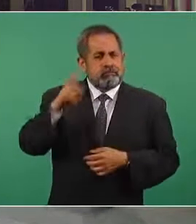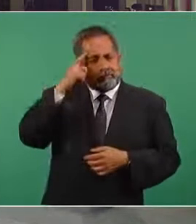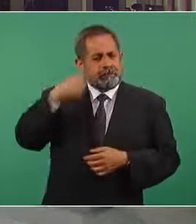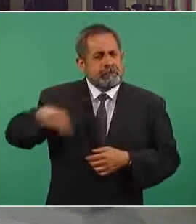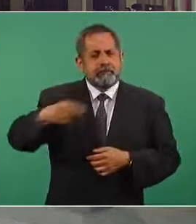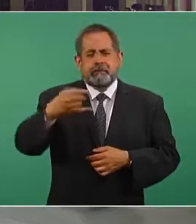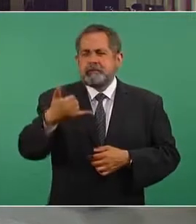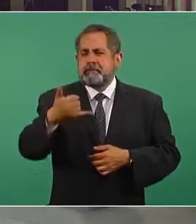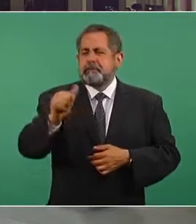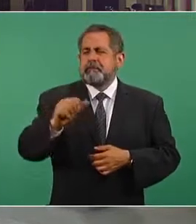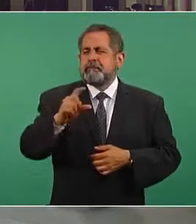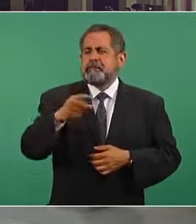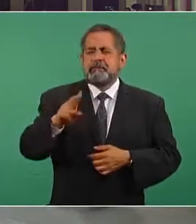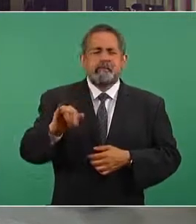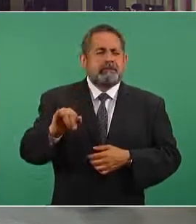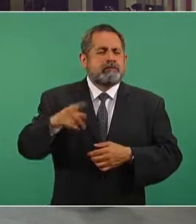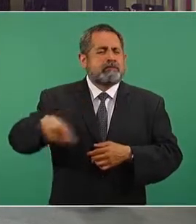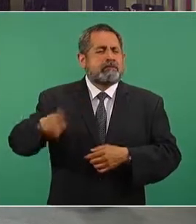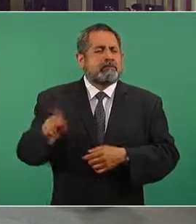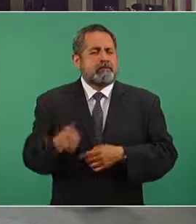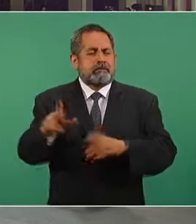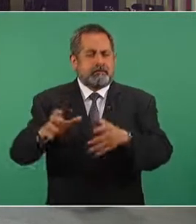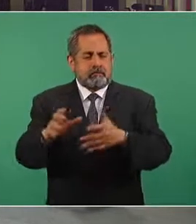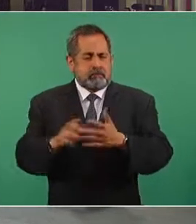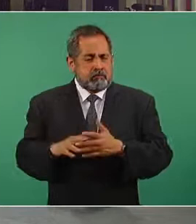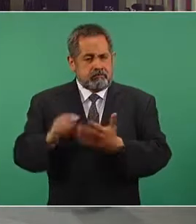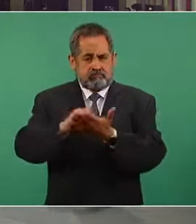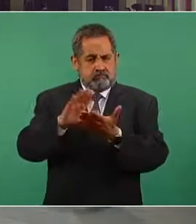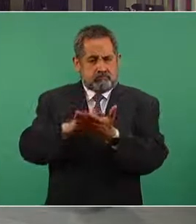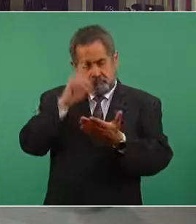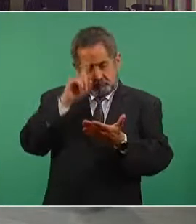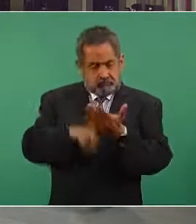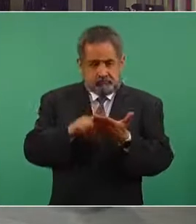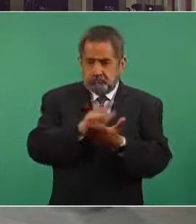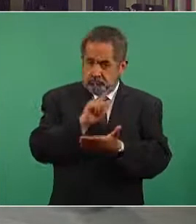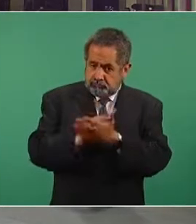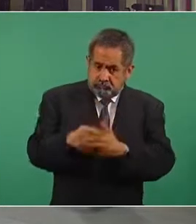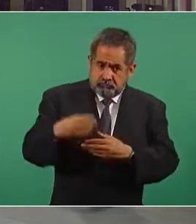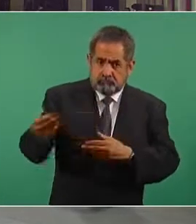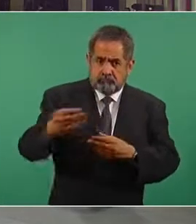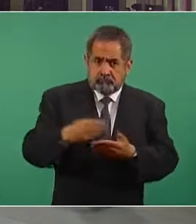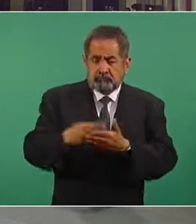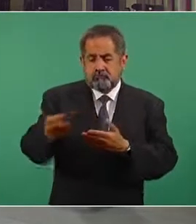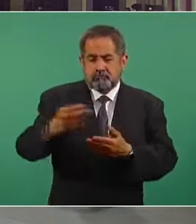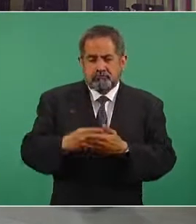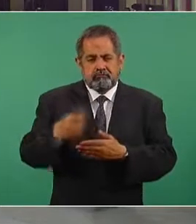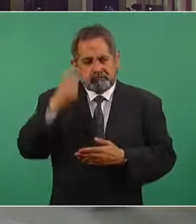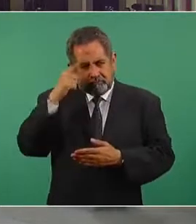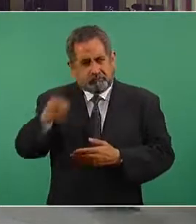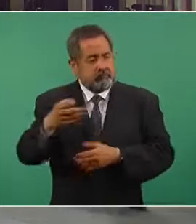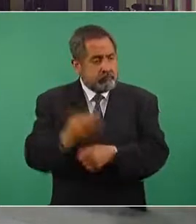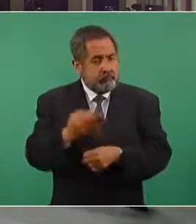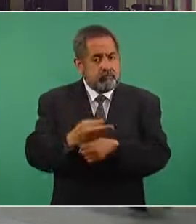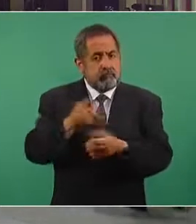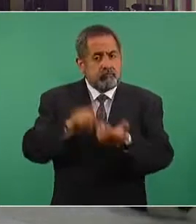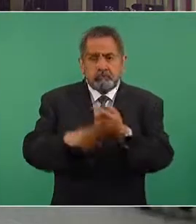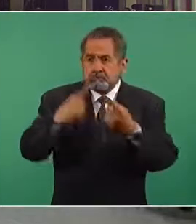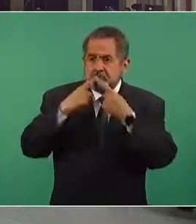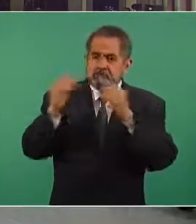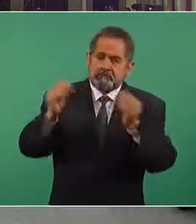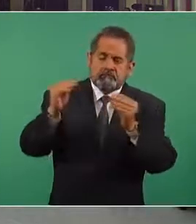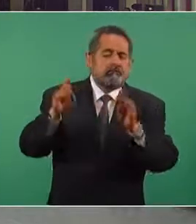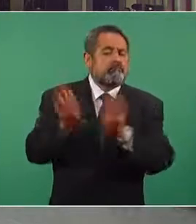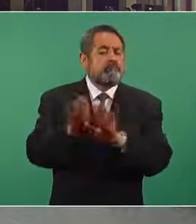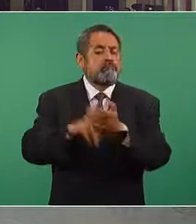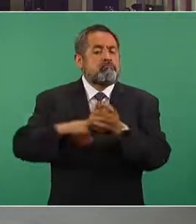está en sus decretada para ellos, y de hecho tienen ellos un litigio aún todavía con el gobierno